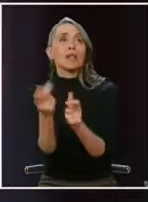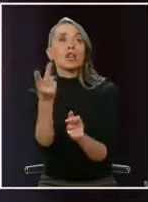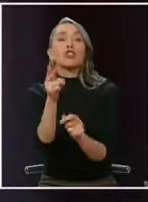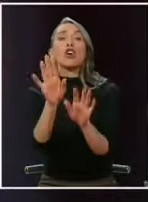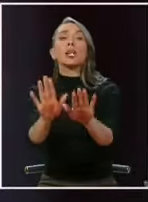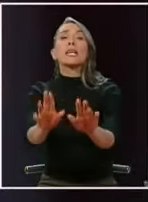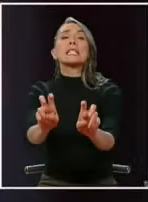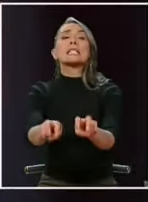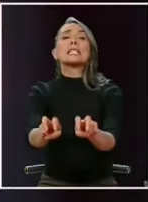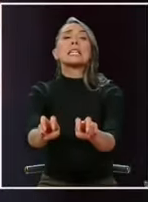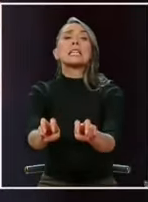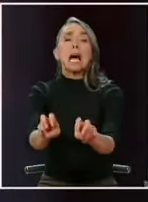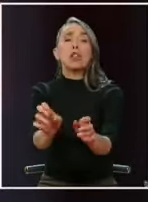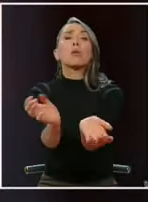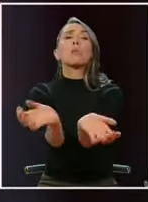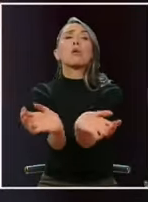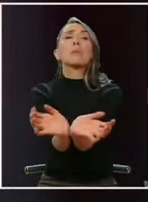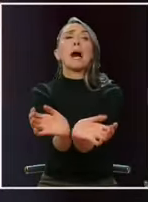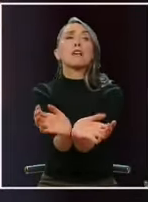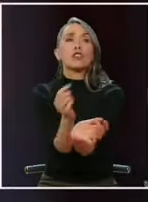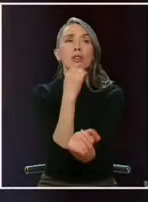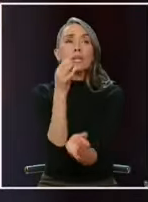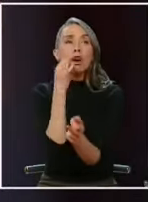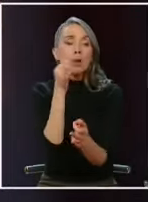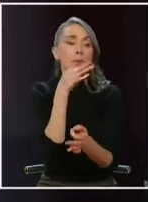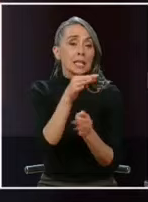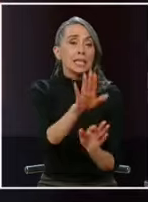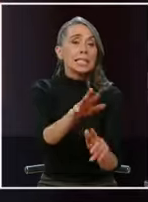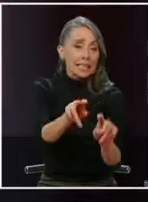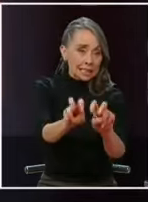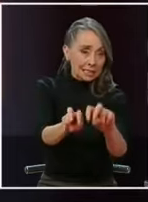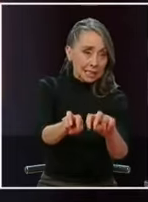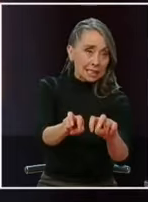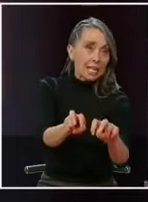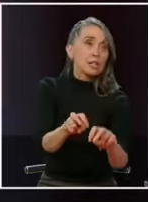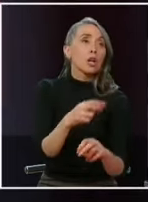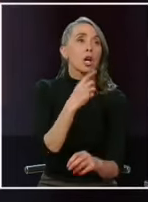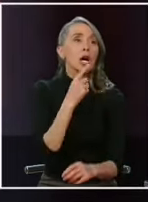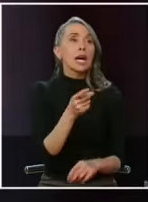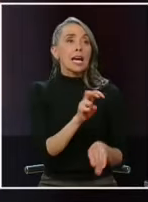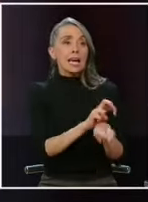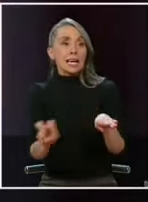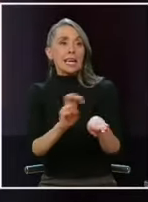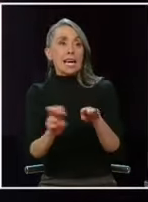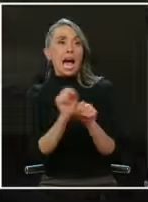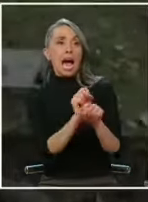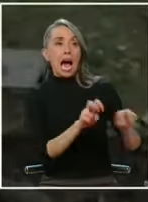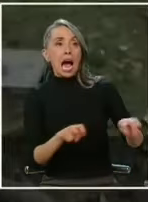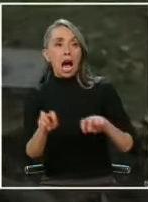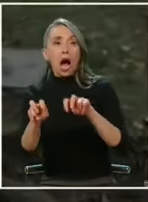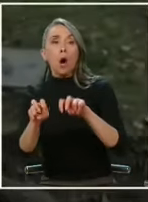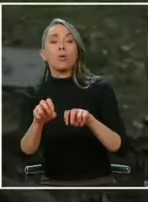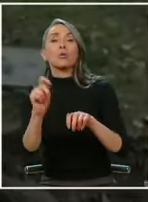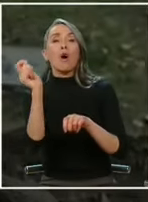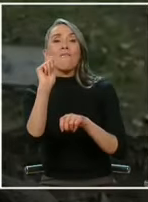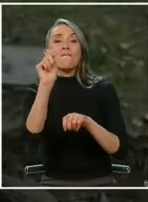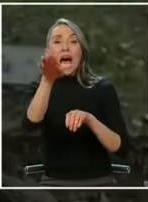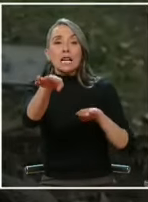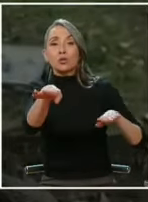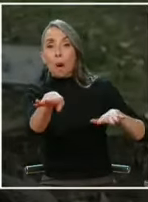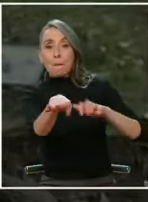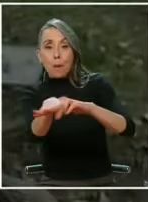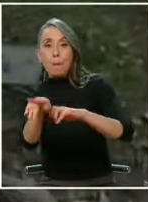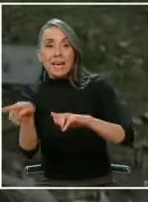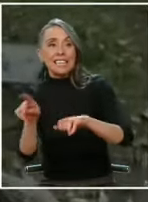las manos adelante las manos adelante son los que salen corriendo del vehículo que tocan con el carro la